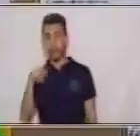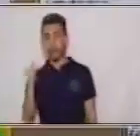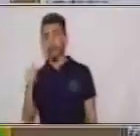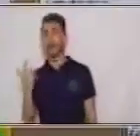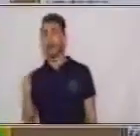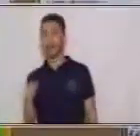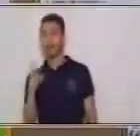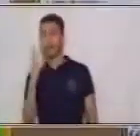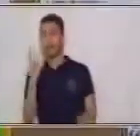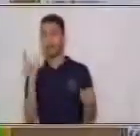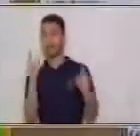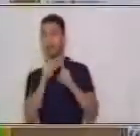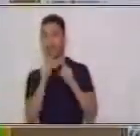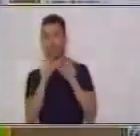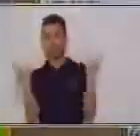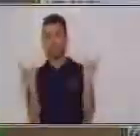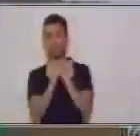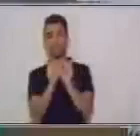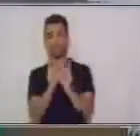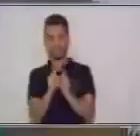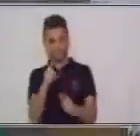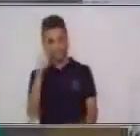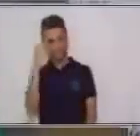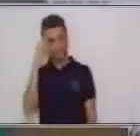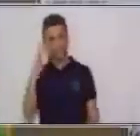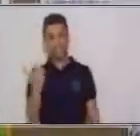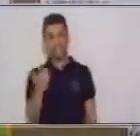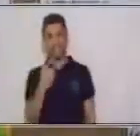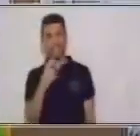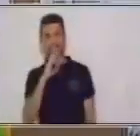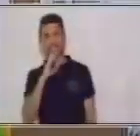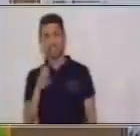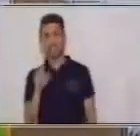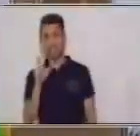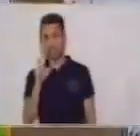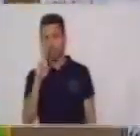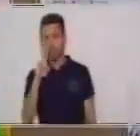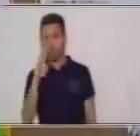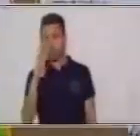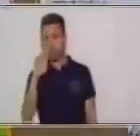cubrecama. ¿Qué es una cubrecama? Muy bien, es